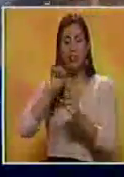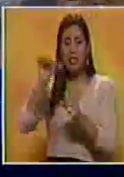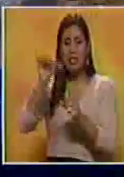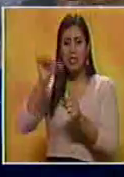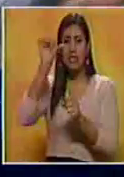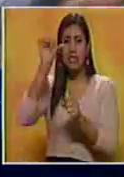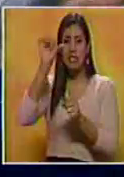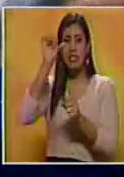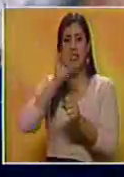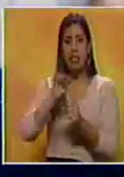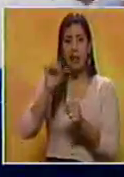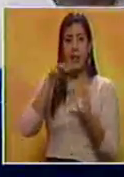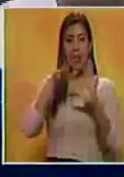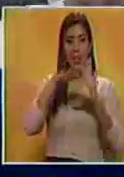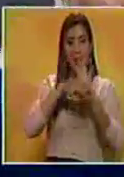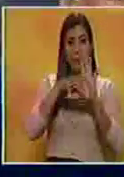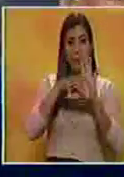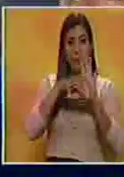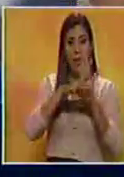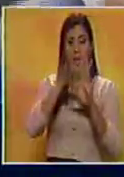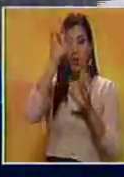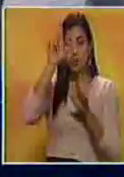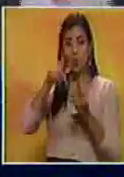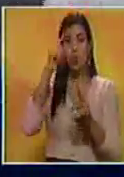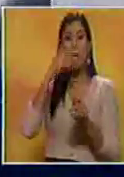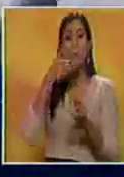será semanal los días martes para mejorar las relaciones